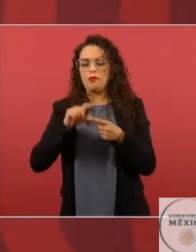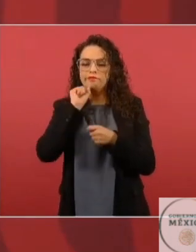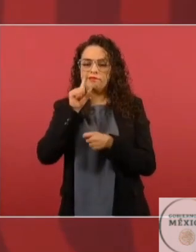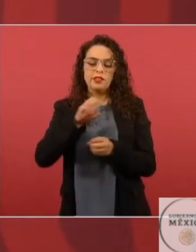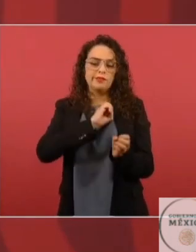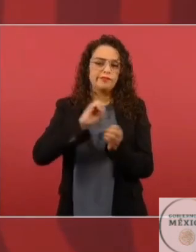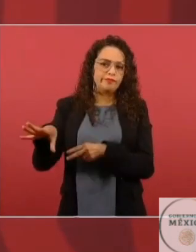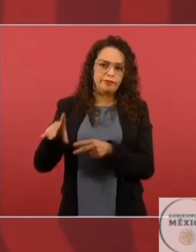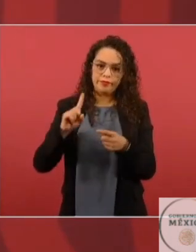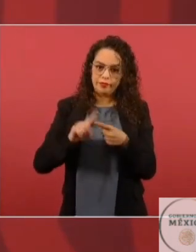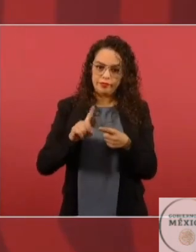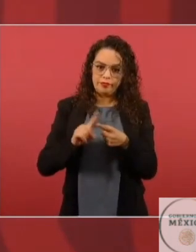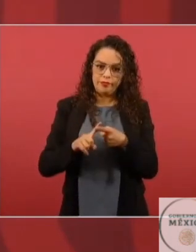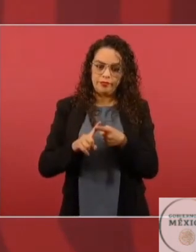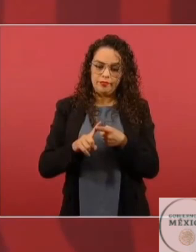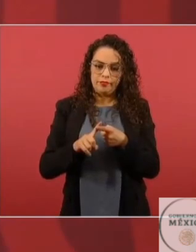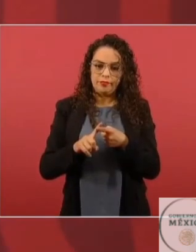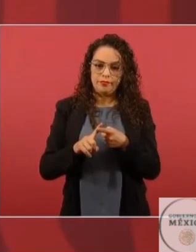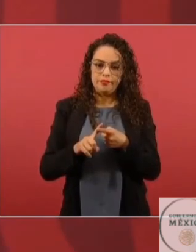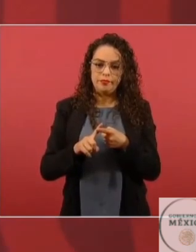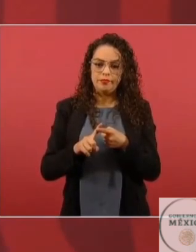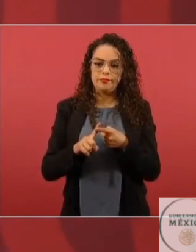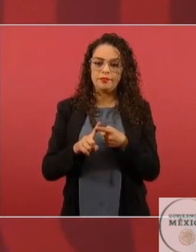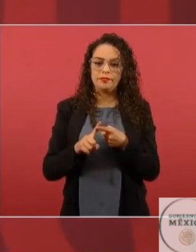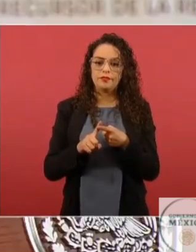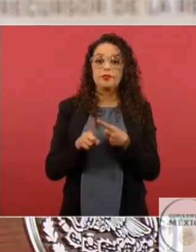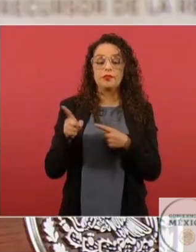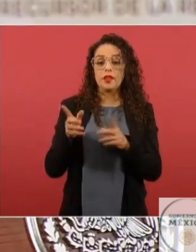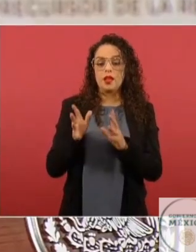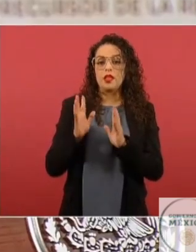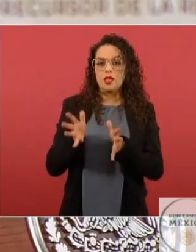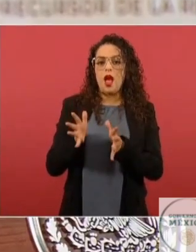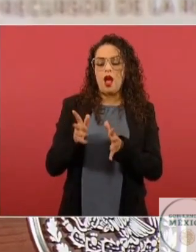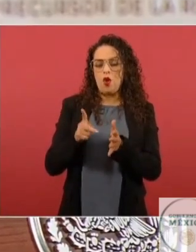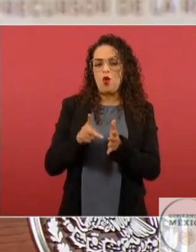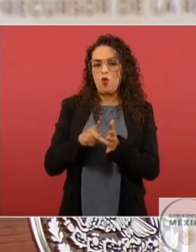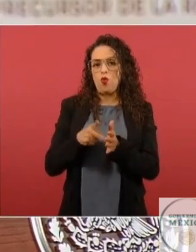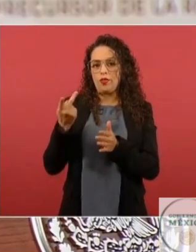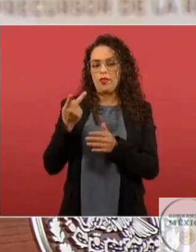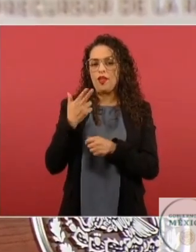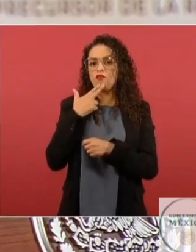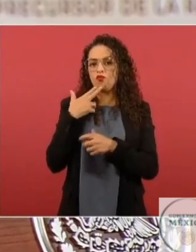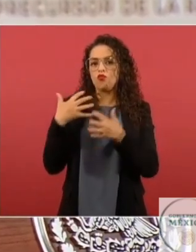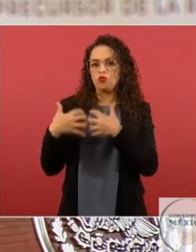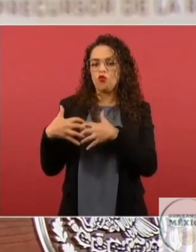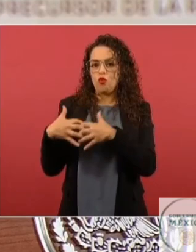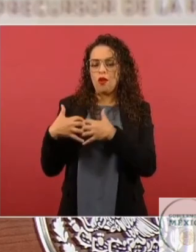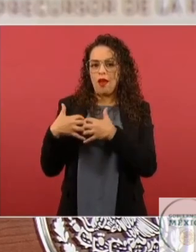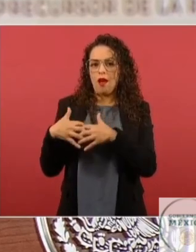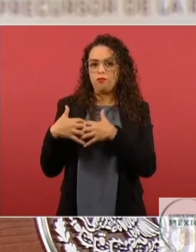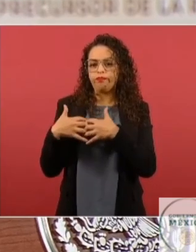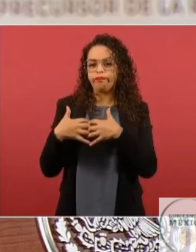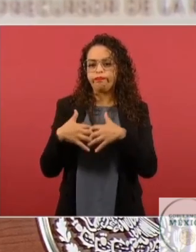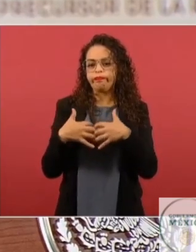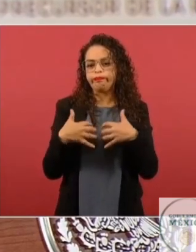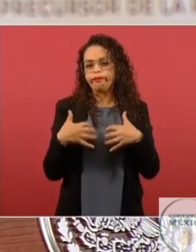tenían empleo y que estaban buscando trabajo y que el gobierno prefería dar empleo a extranjeros, a